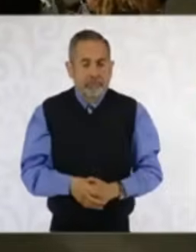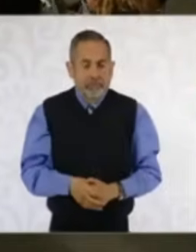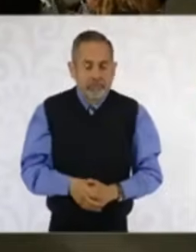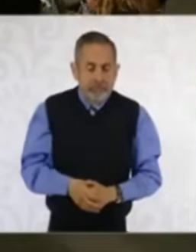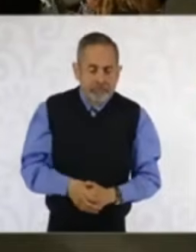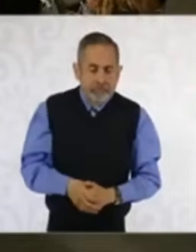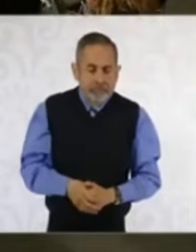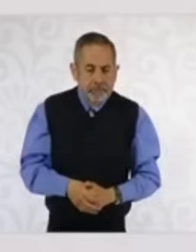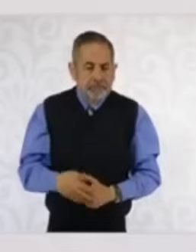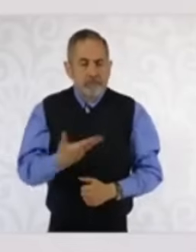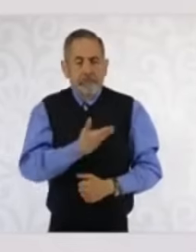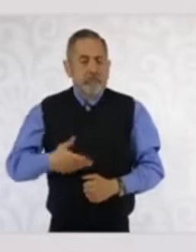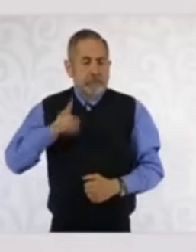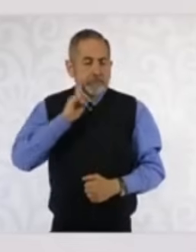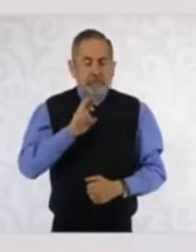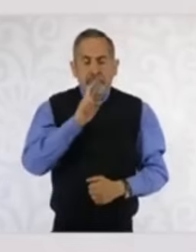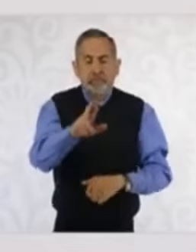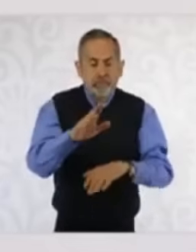que no haya